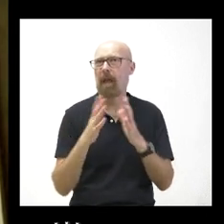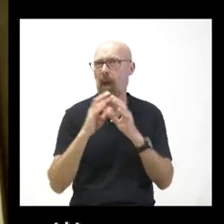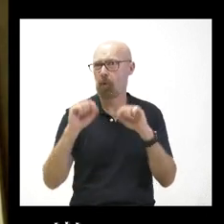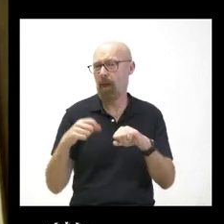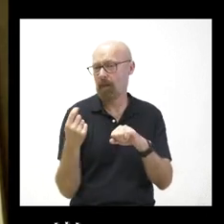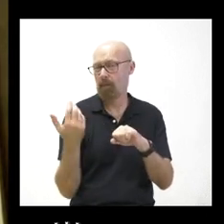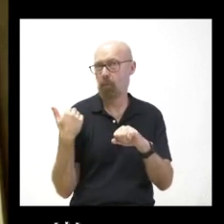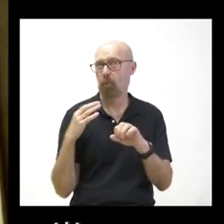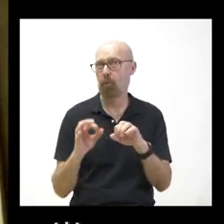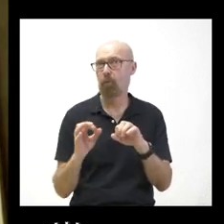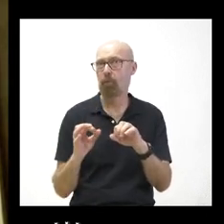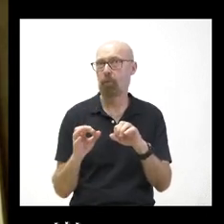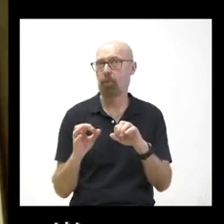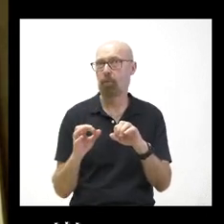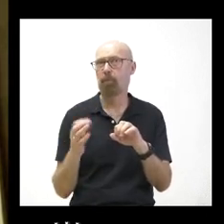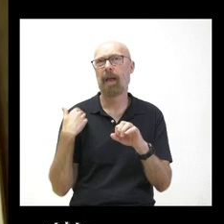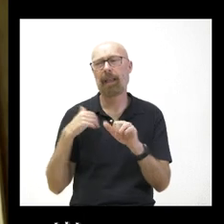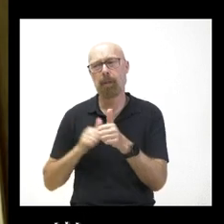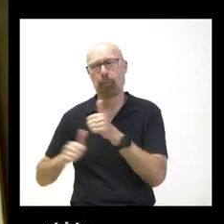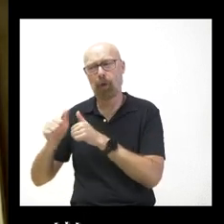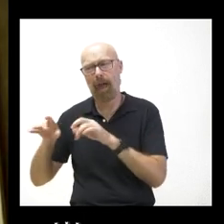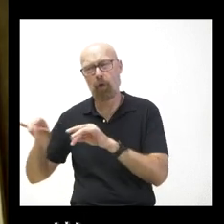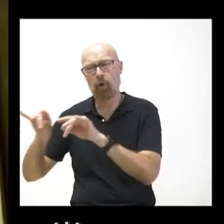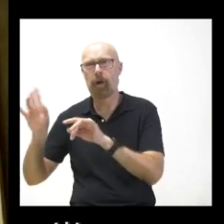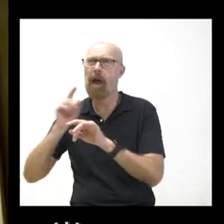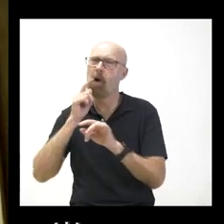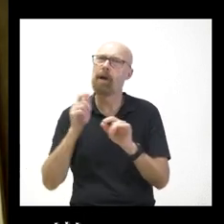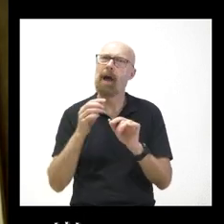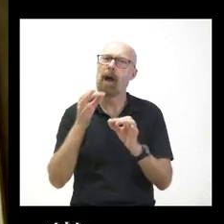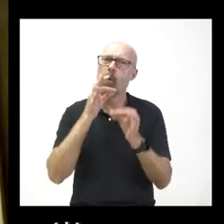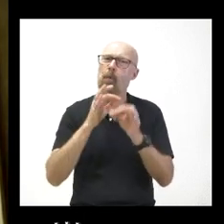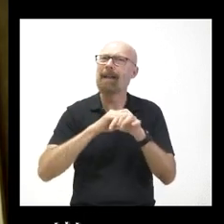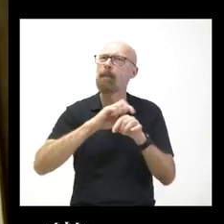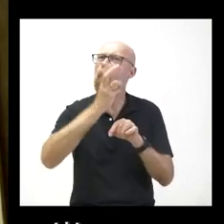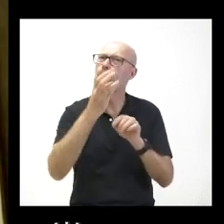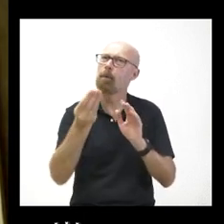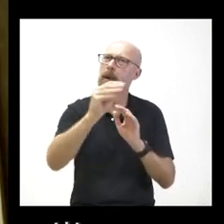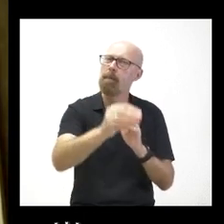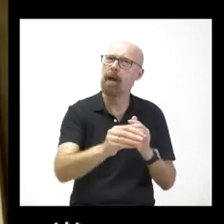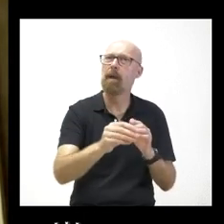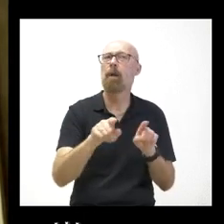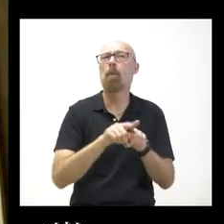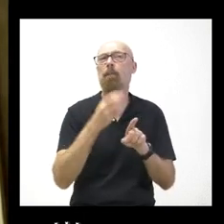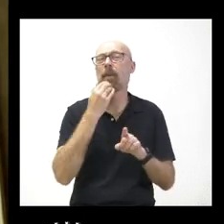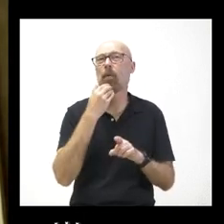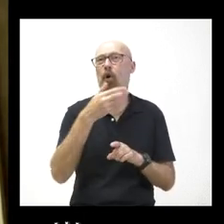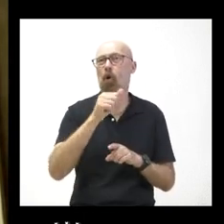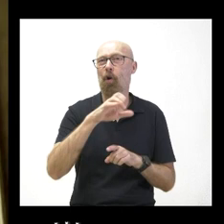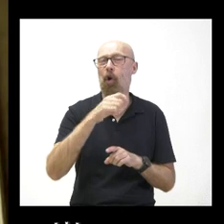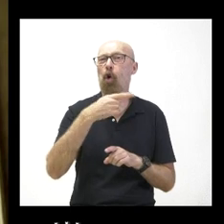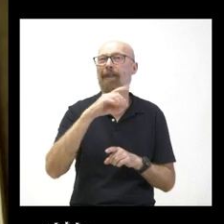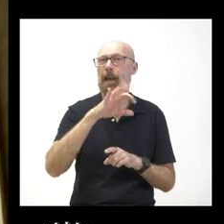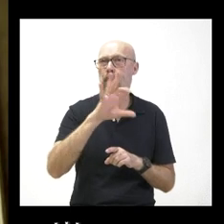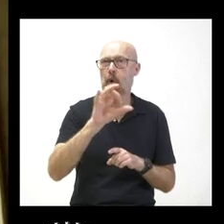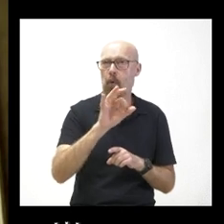vamos mayoritariamente se cultivan en su zona diferentes al verdejo como ha ocurrido con el caso del godello y que ha sentado Pues mal